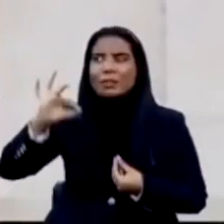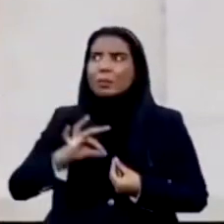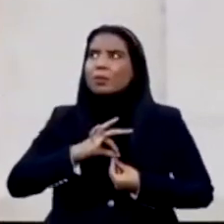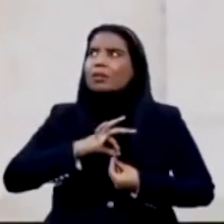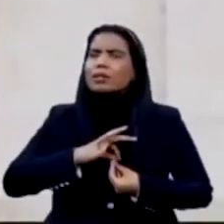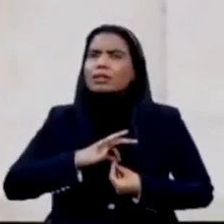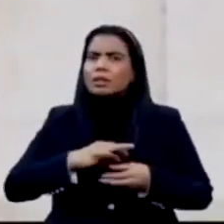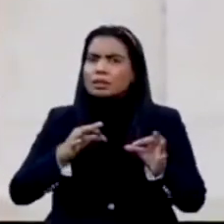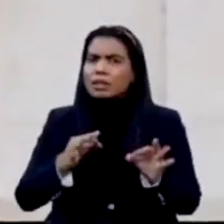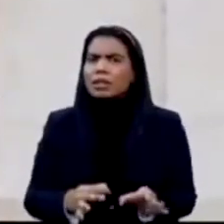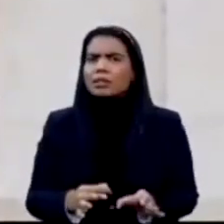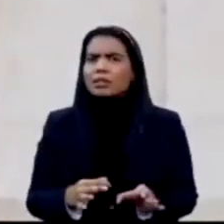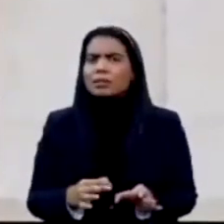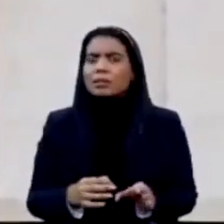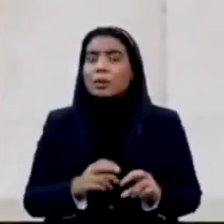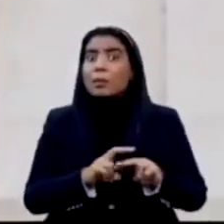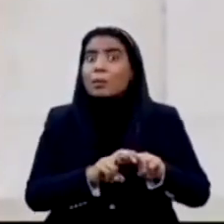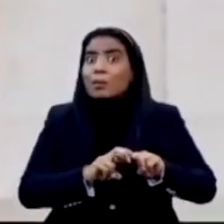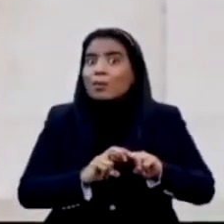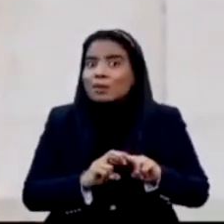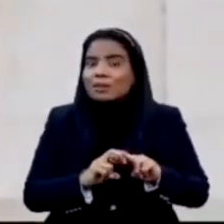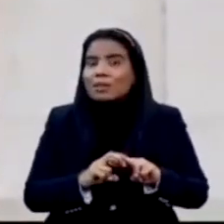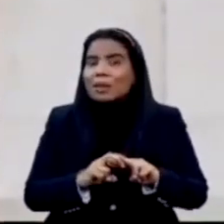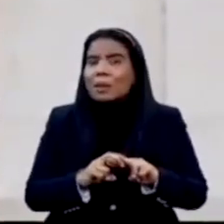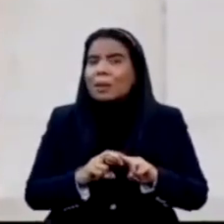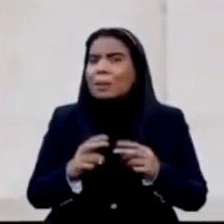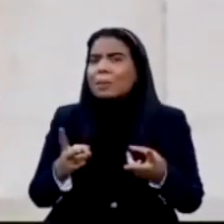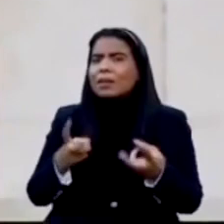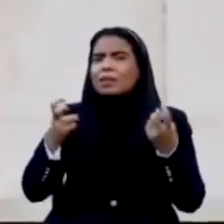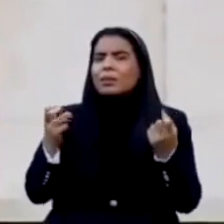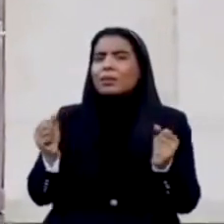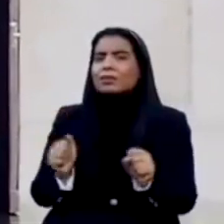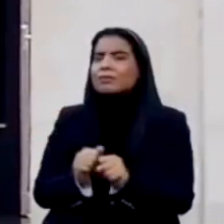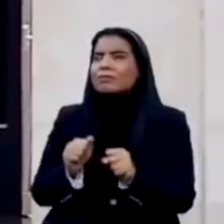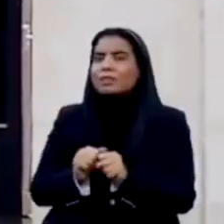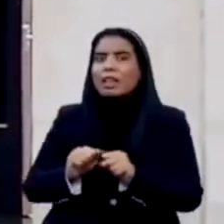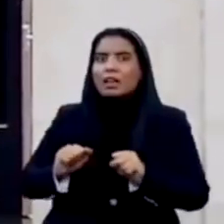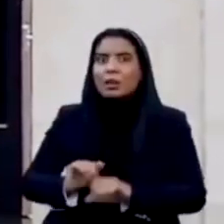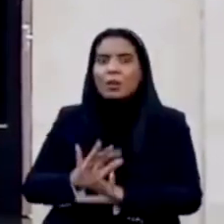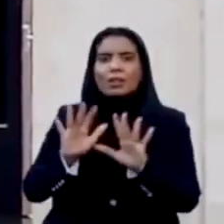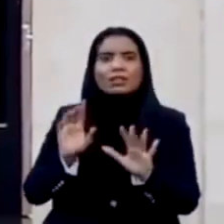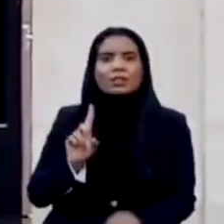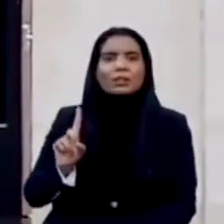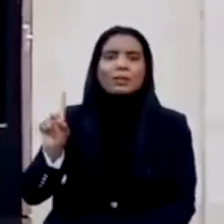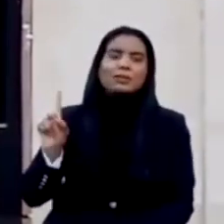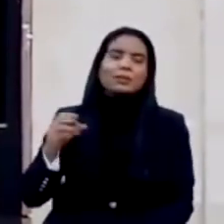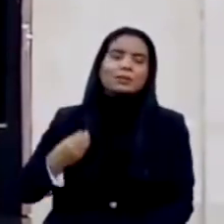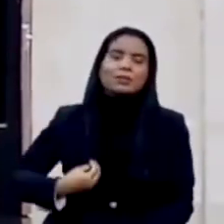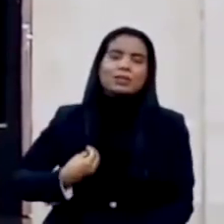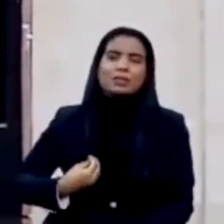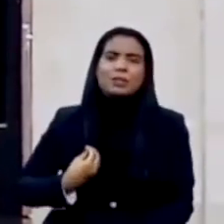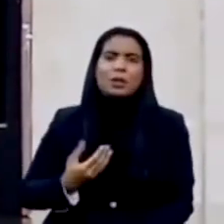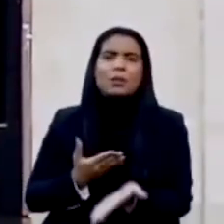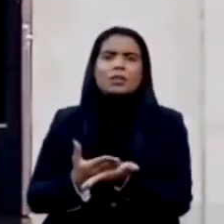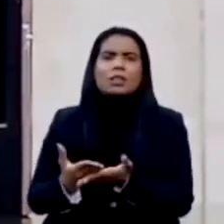y por eso ella vio vio la gloria de dios ella vio la grandeza de dios comenzando